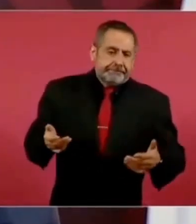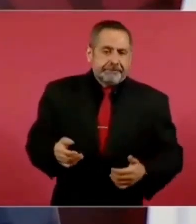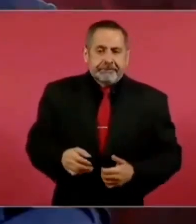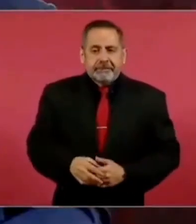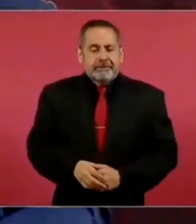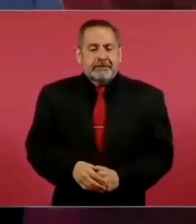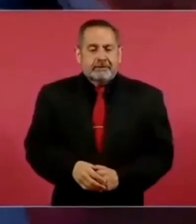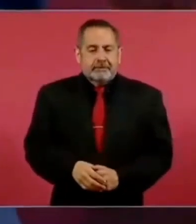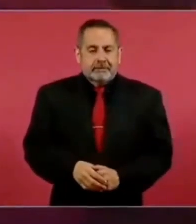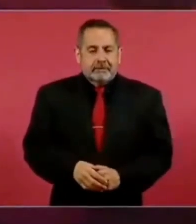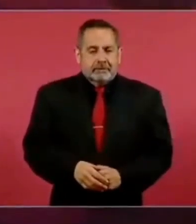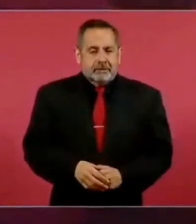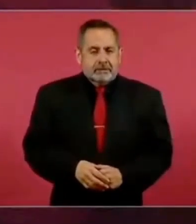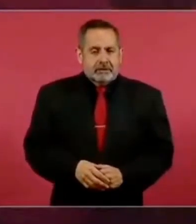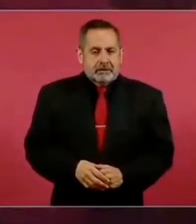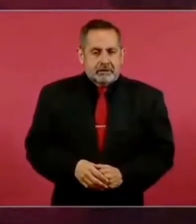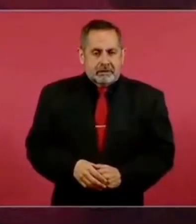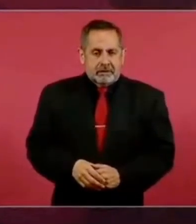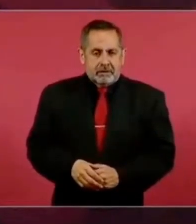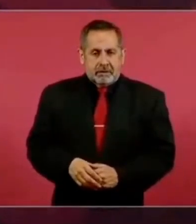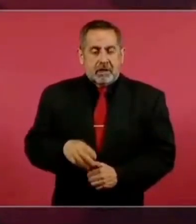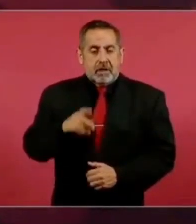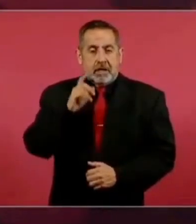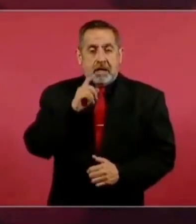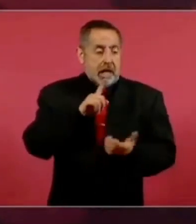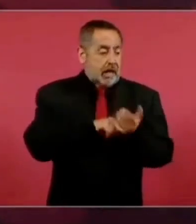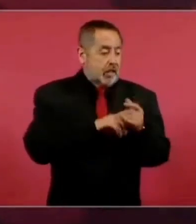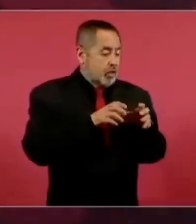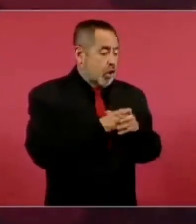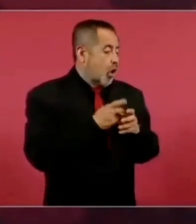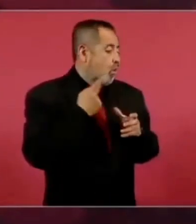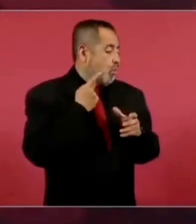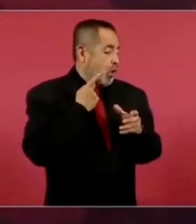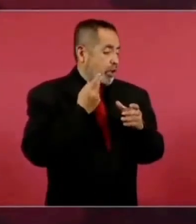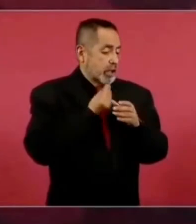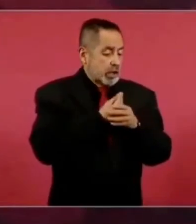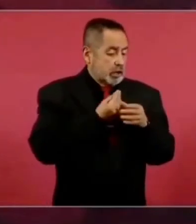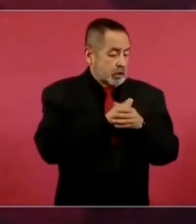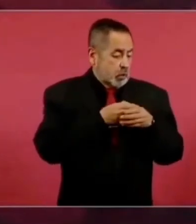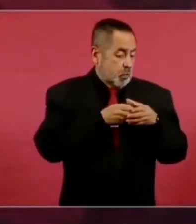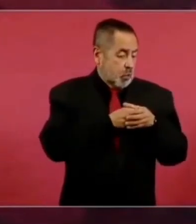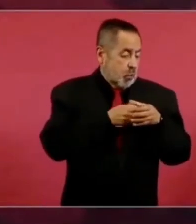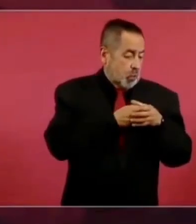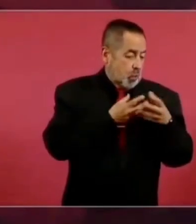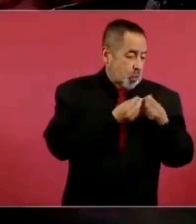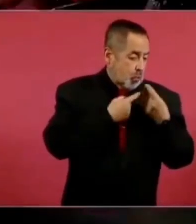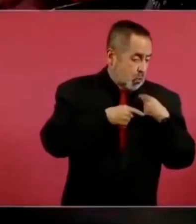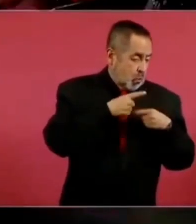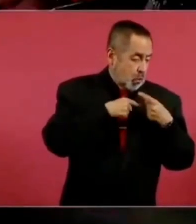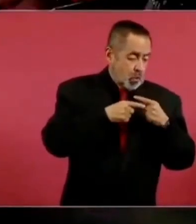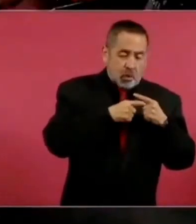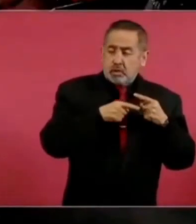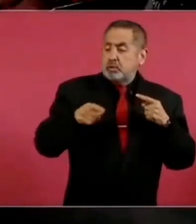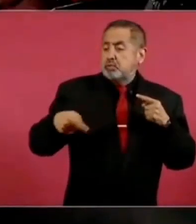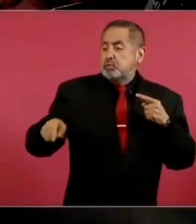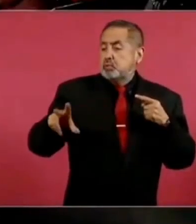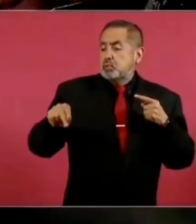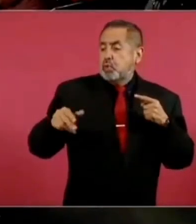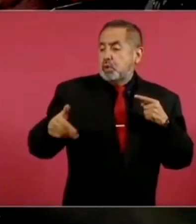pueblo la política es asunto de los políticos de los de